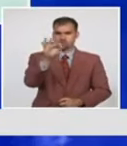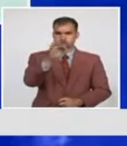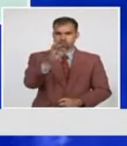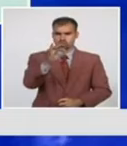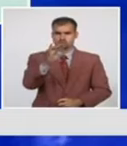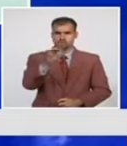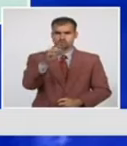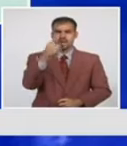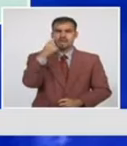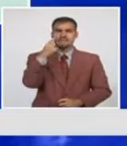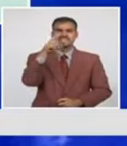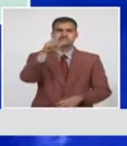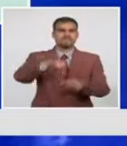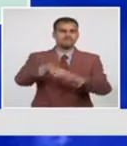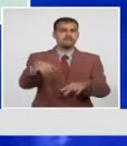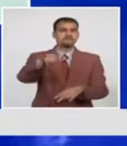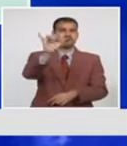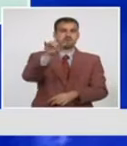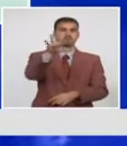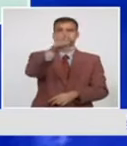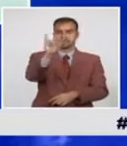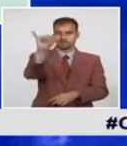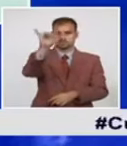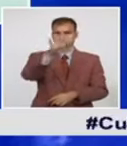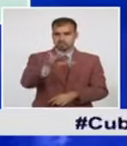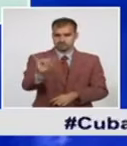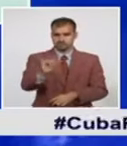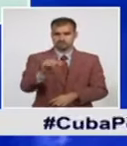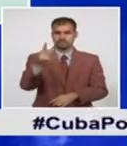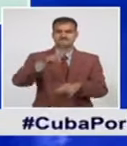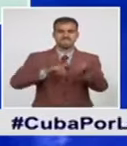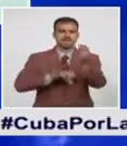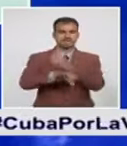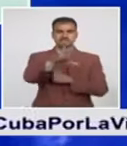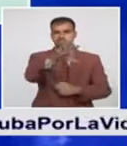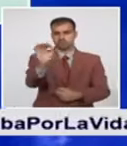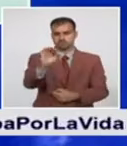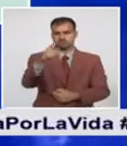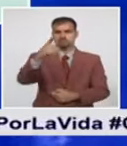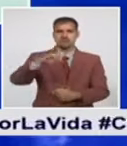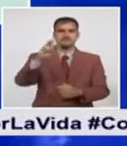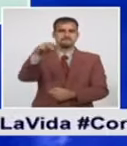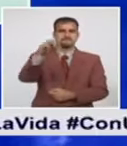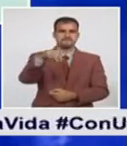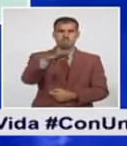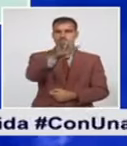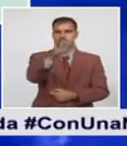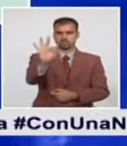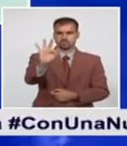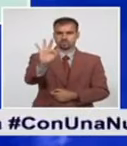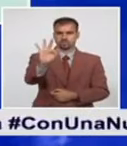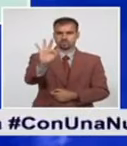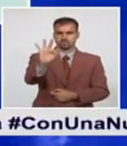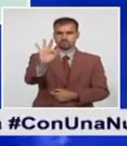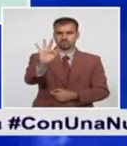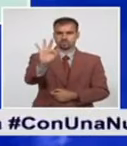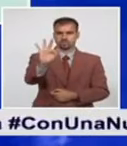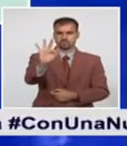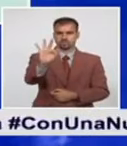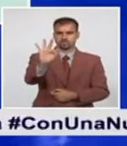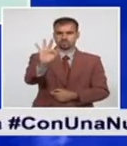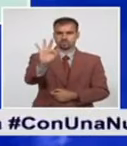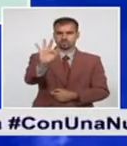cada uno, Habana del Este 50, Marianao 48, San Miguel del Padrón